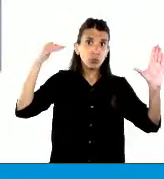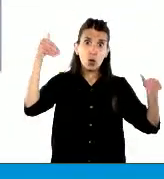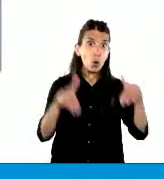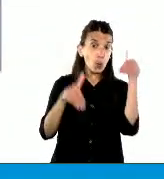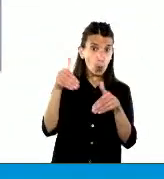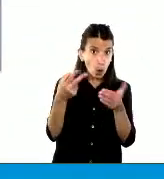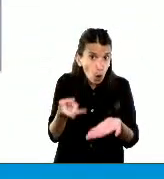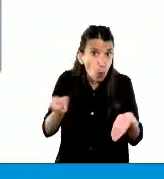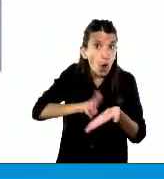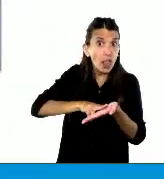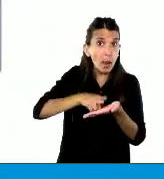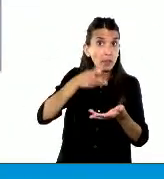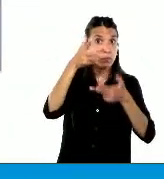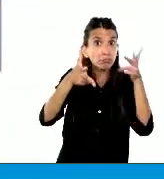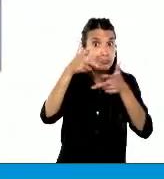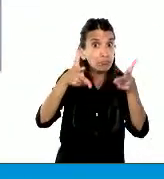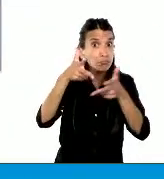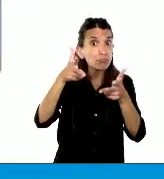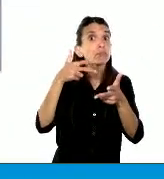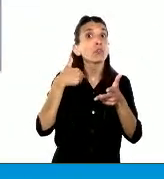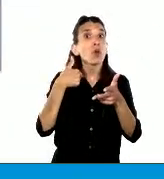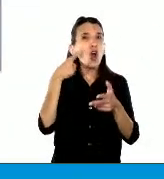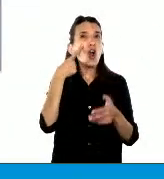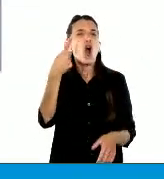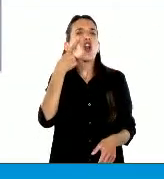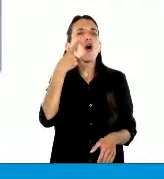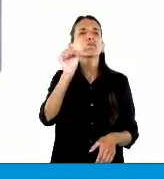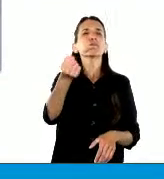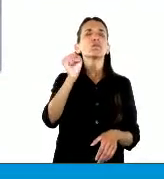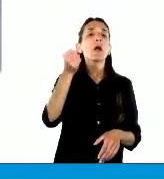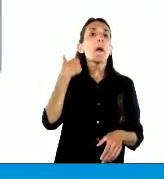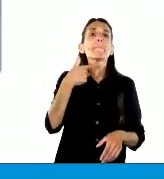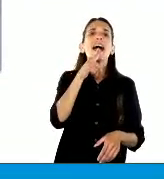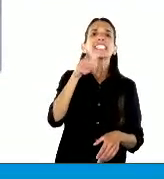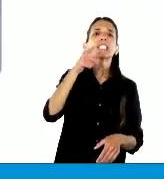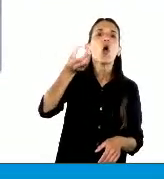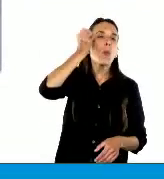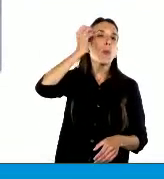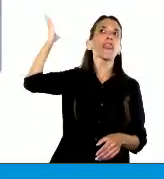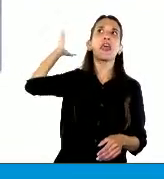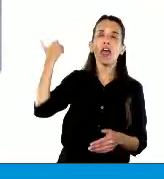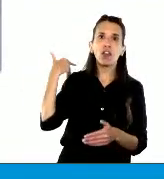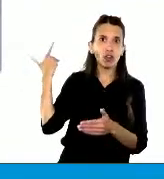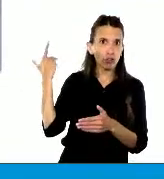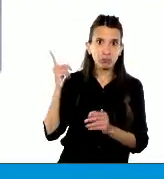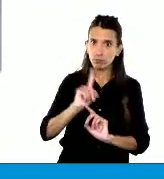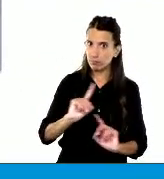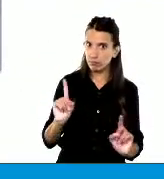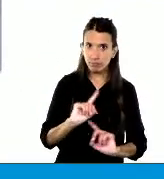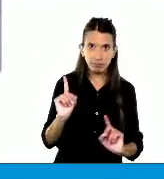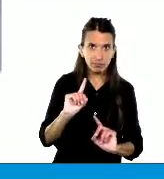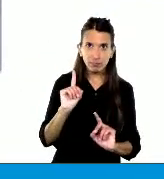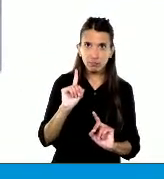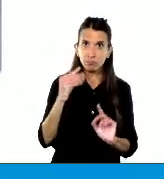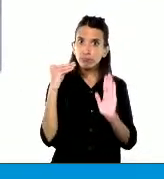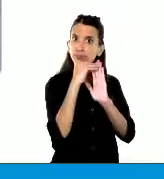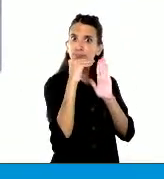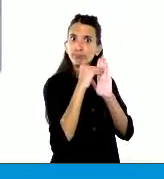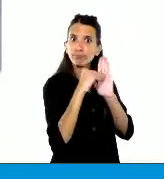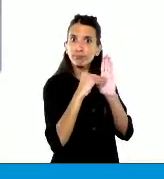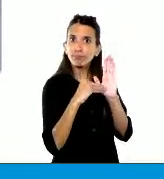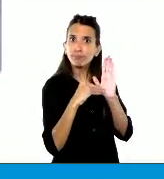resultar conocido cuando pensábamos que lo habíamos olvidado. Dice Rodolfo Walsh, dictada por el Fondo